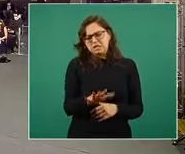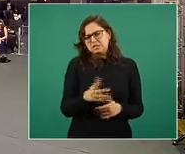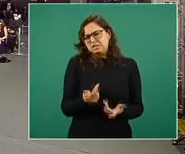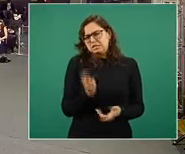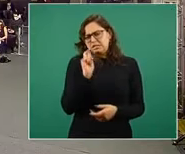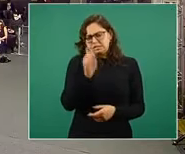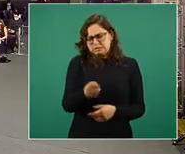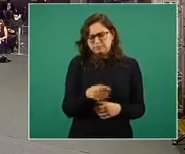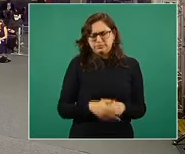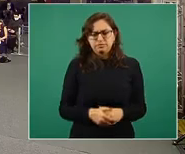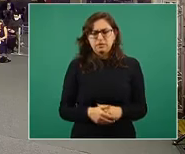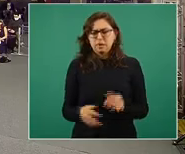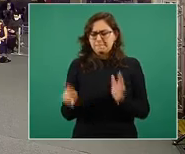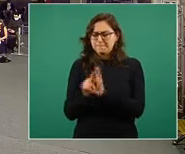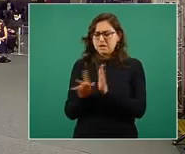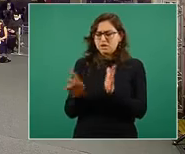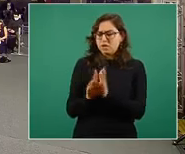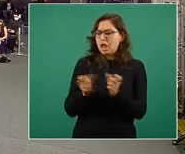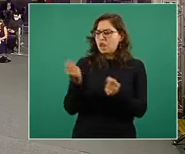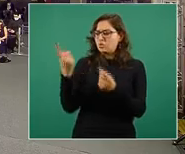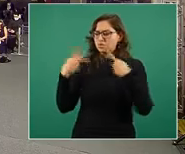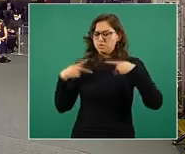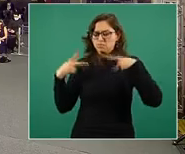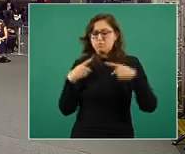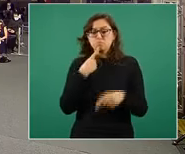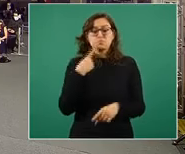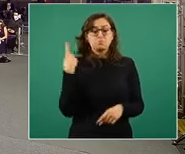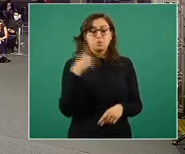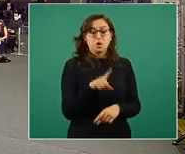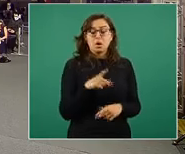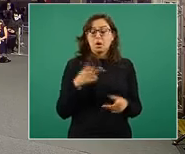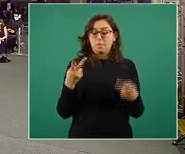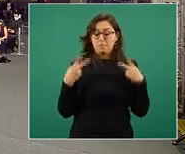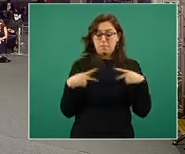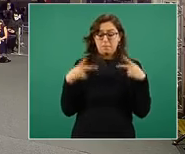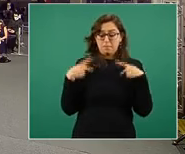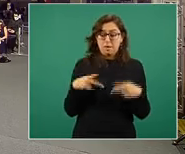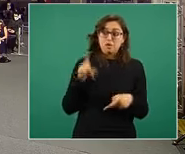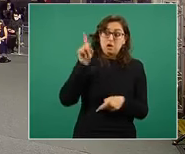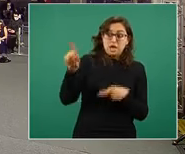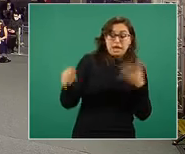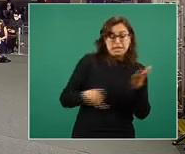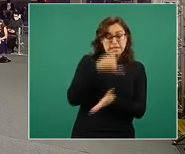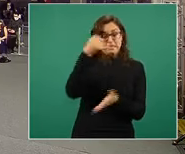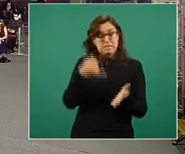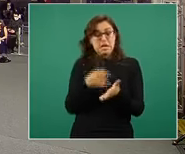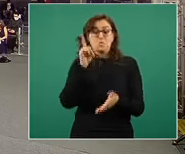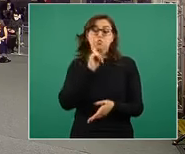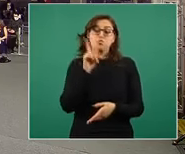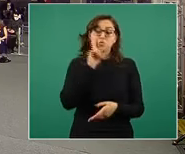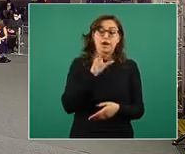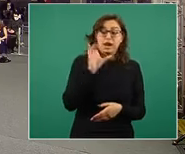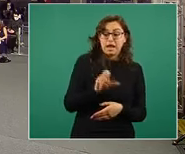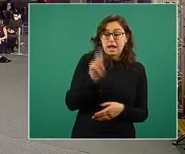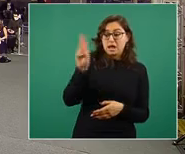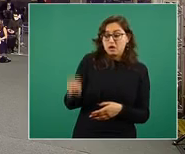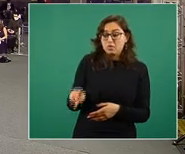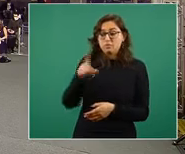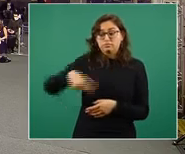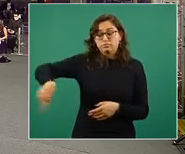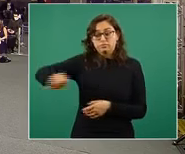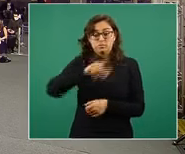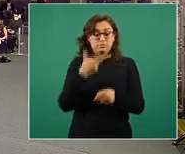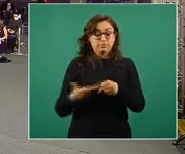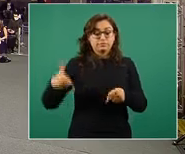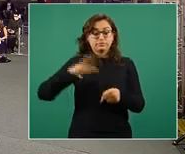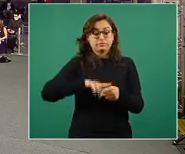nos llegó una queja en el periódico de que personal de salud de primera línea de COVID en Isla Mujeres, en Cancún, no fueron vacunados, que se